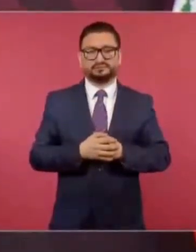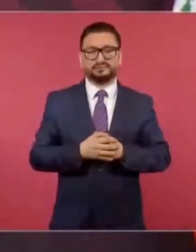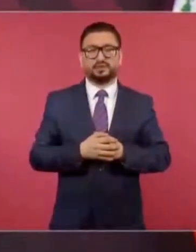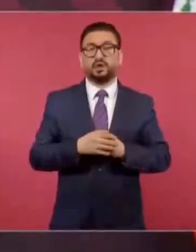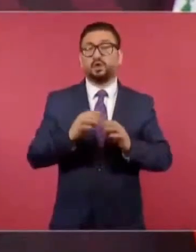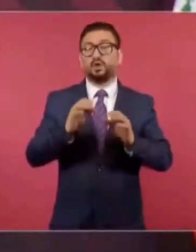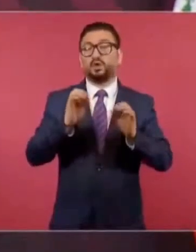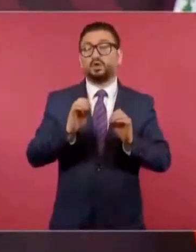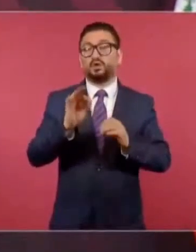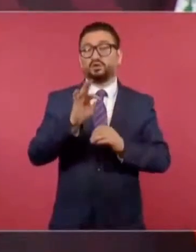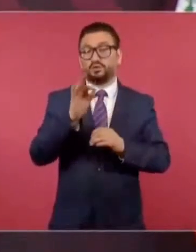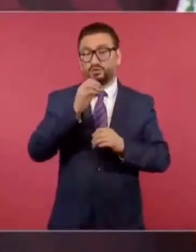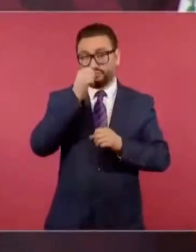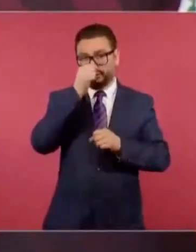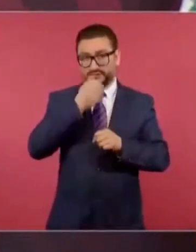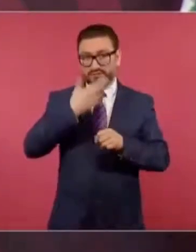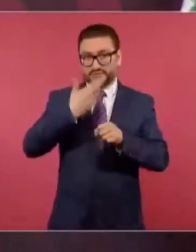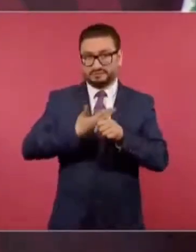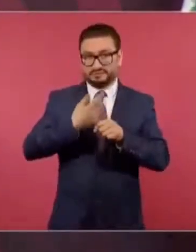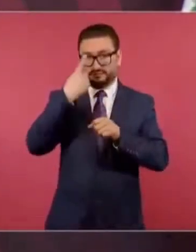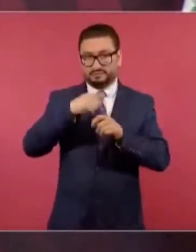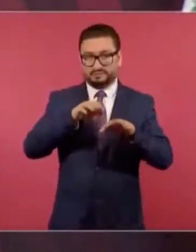quién iba a ser el secretario del Trabajo.